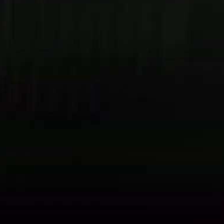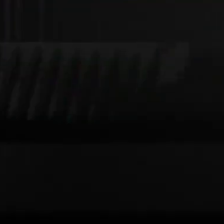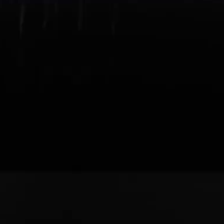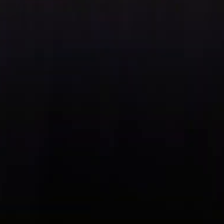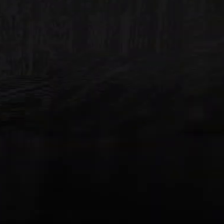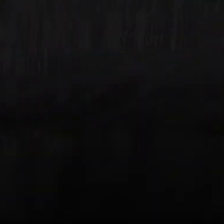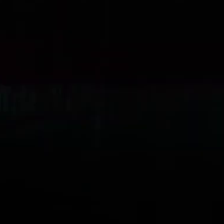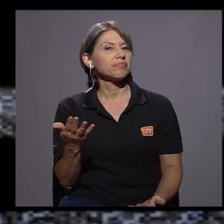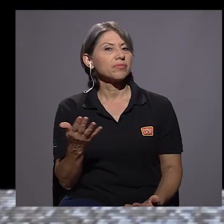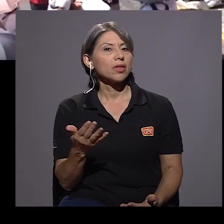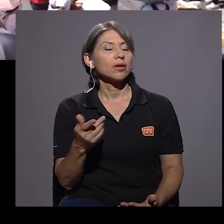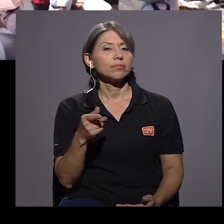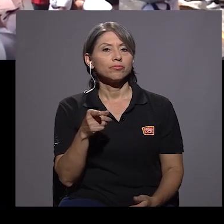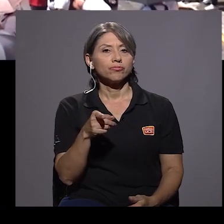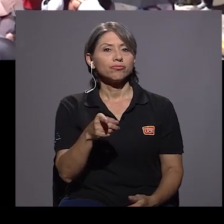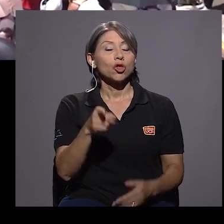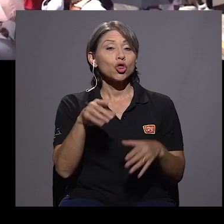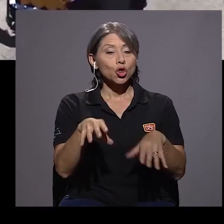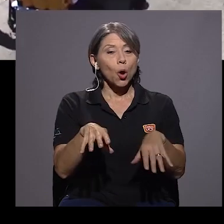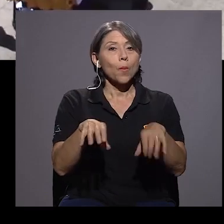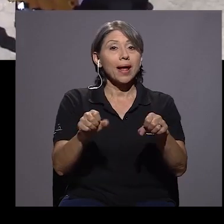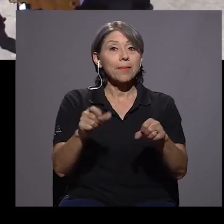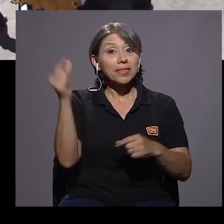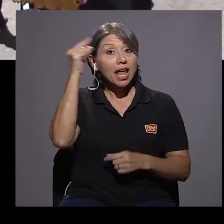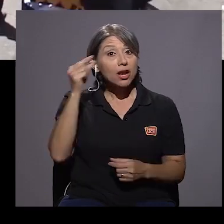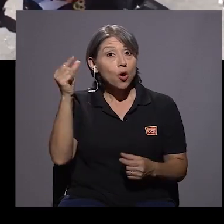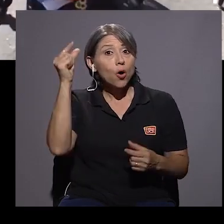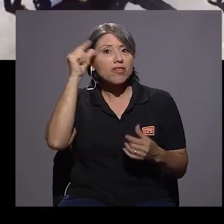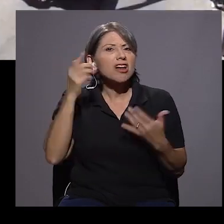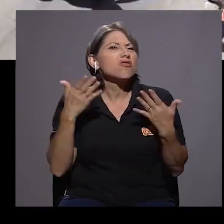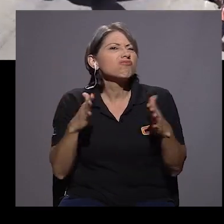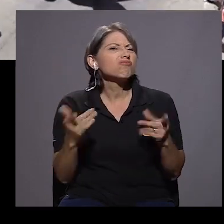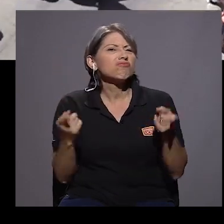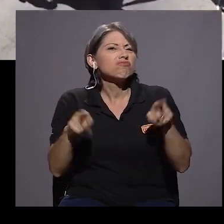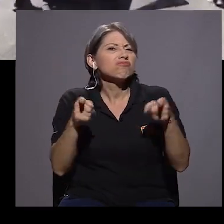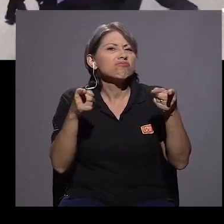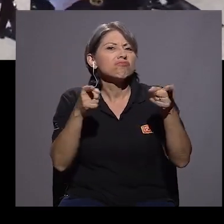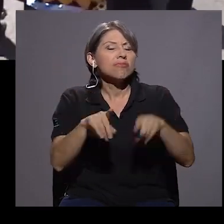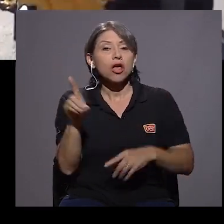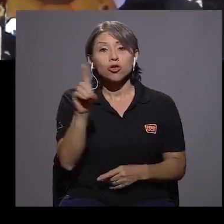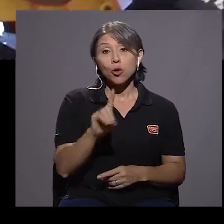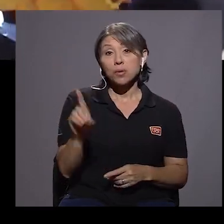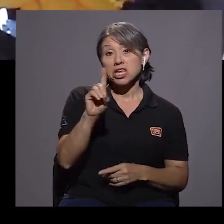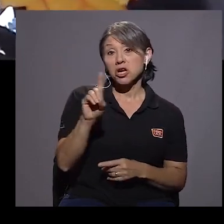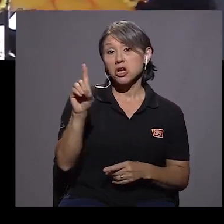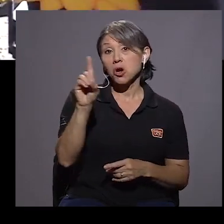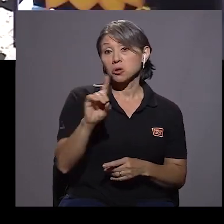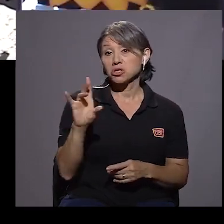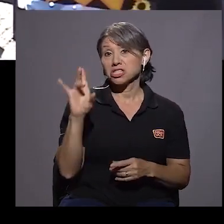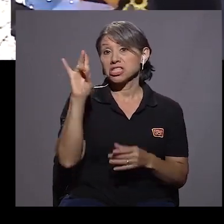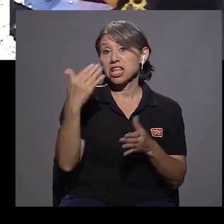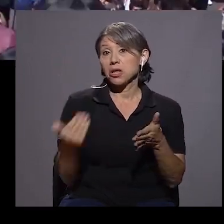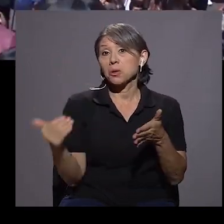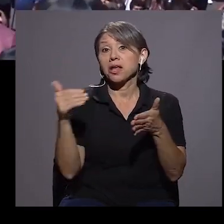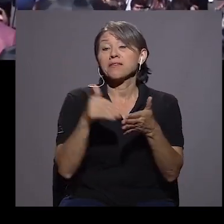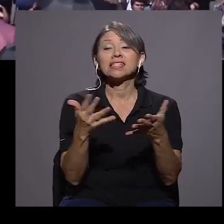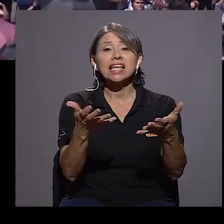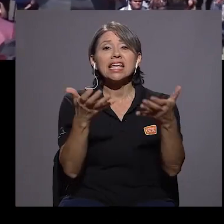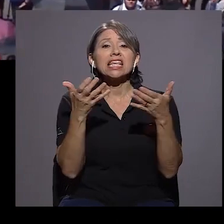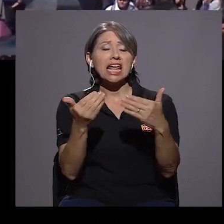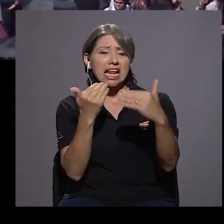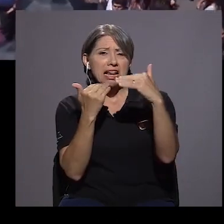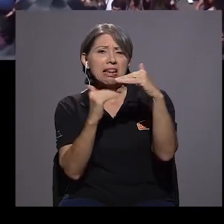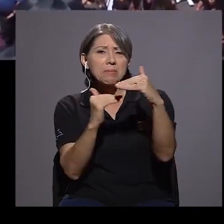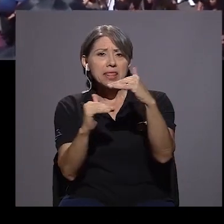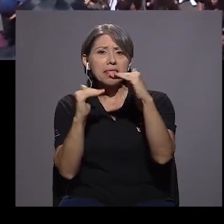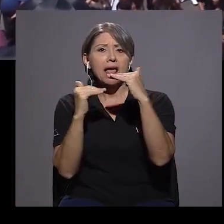Tómala, tómala. El gobierno salió con domingo 7 otra vez. Nos